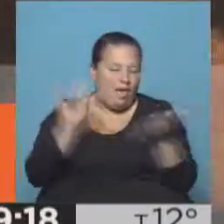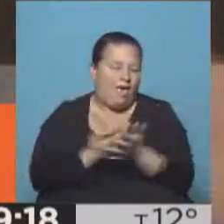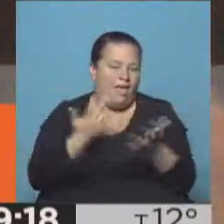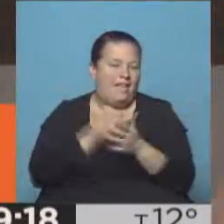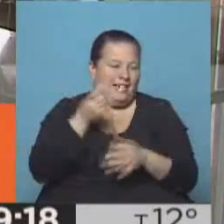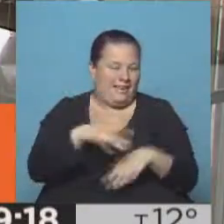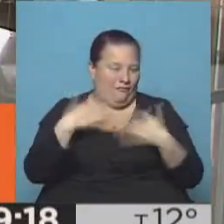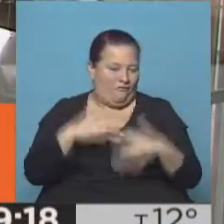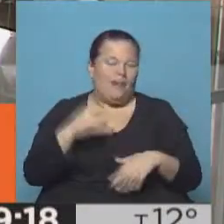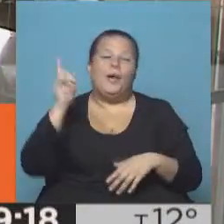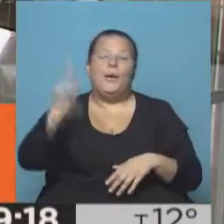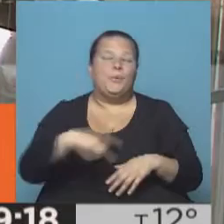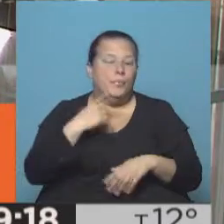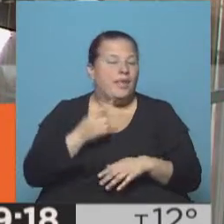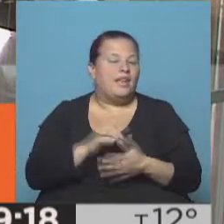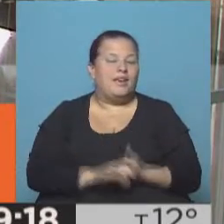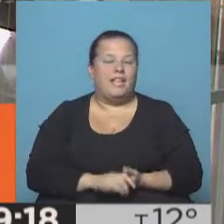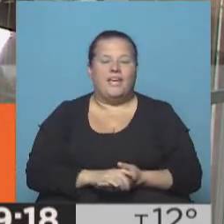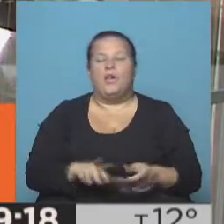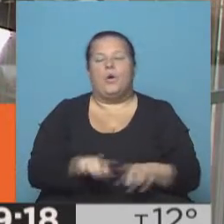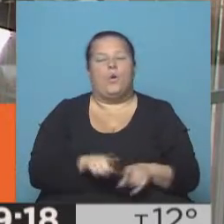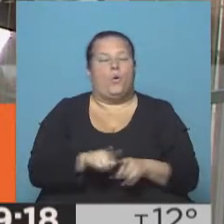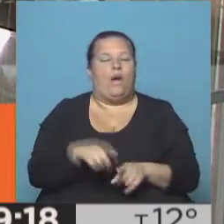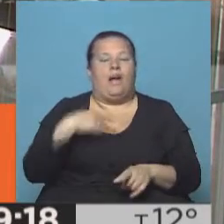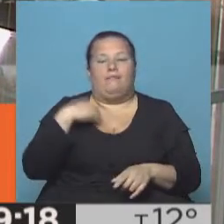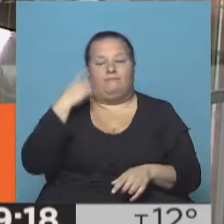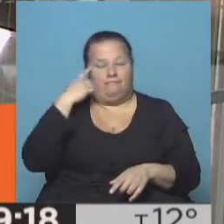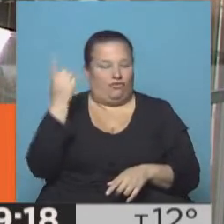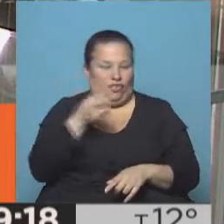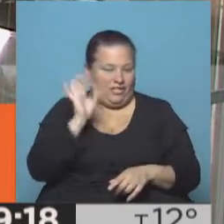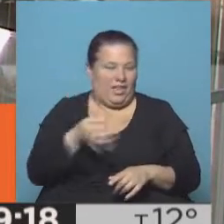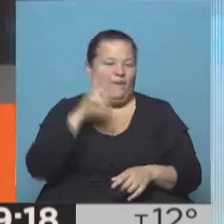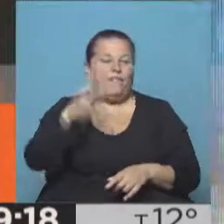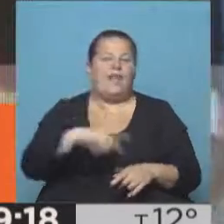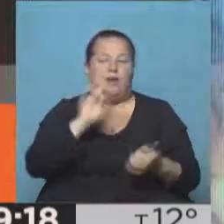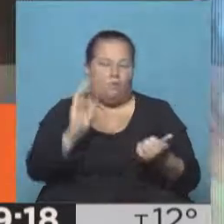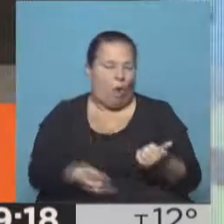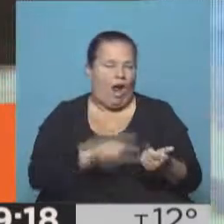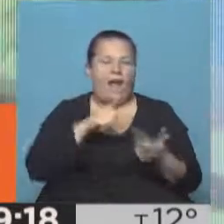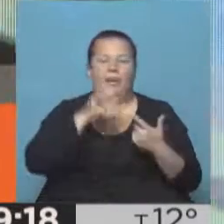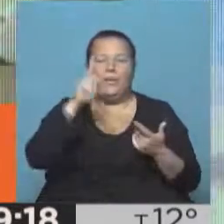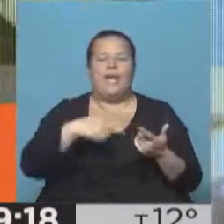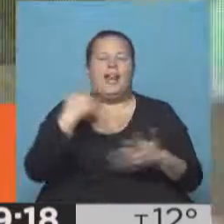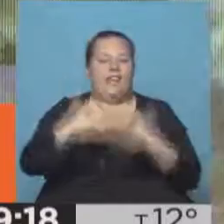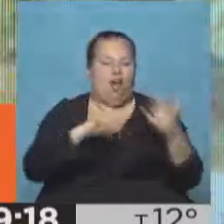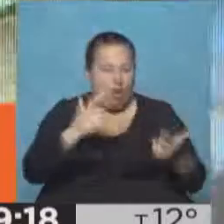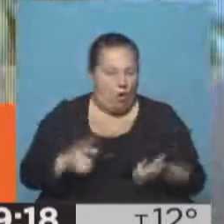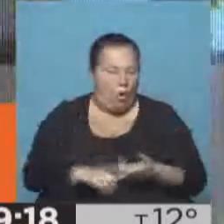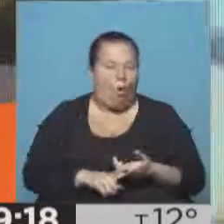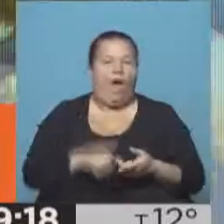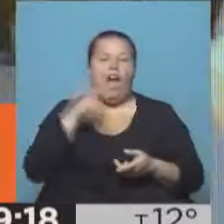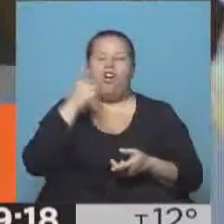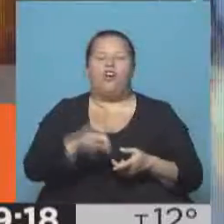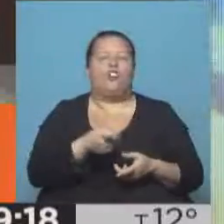muy duro y viene generando, como ya creo que lo tenemos hablado, ¿no? Genera muerte, genera falta de desarrollo, atenta